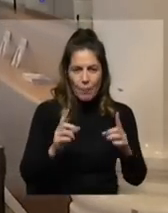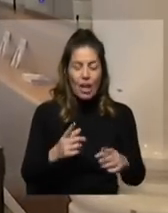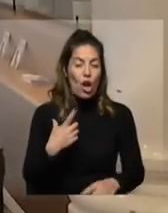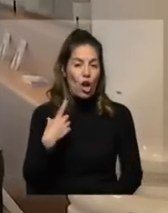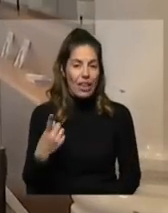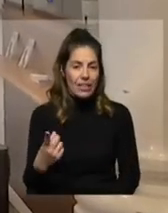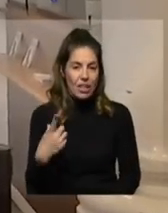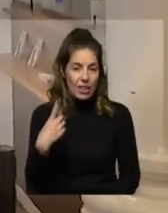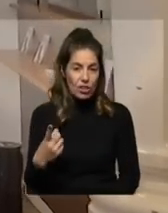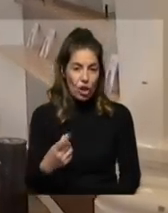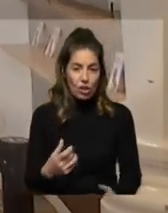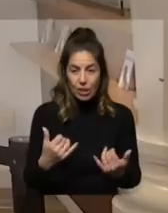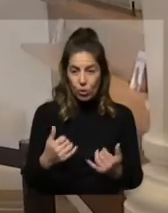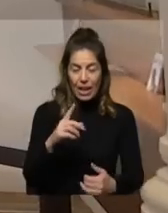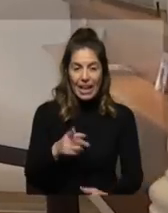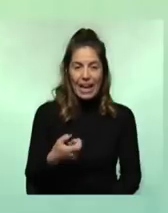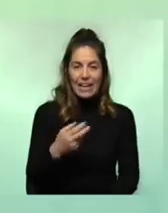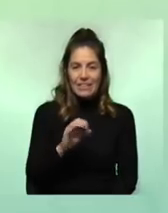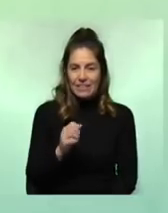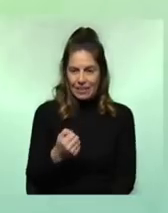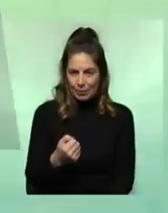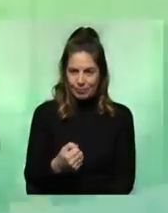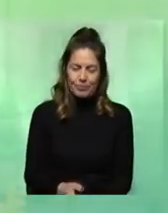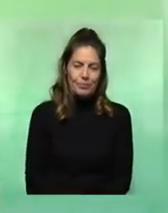de su director titular el maestro Martín García